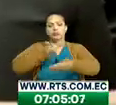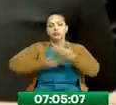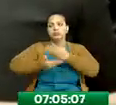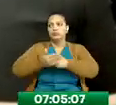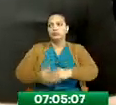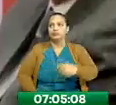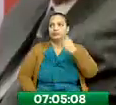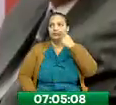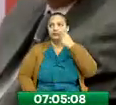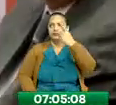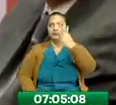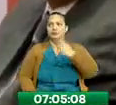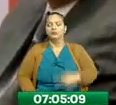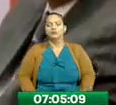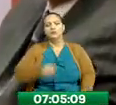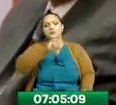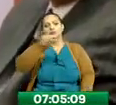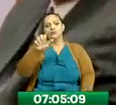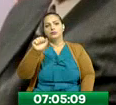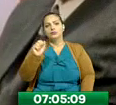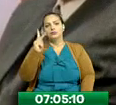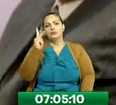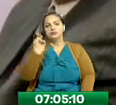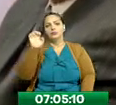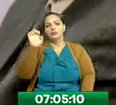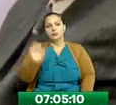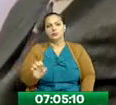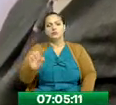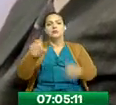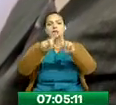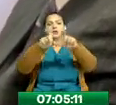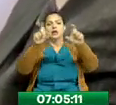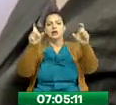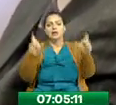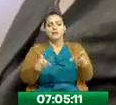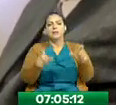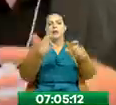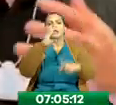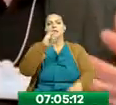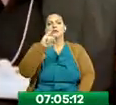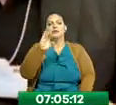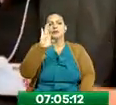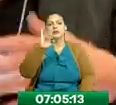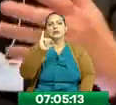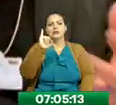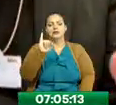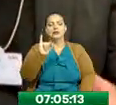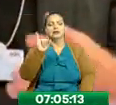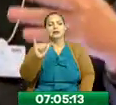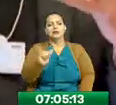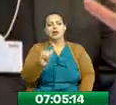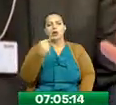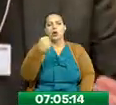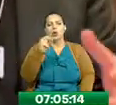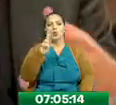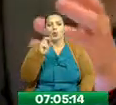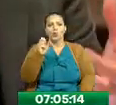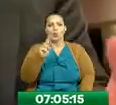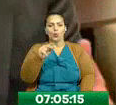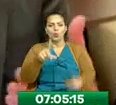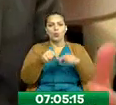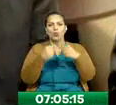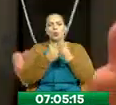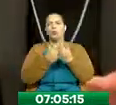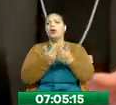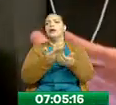Collins, vicepresidente de la banca corporativa y de inversión de Citigroup, quien comprometió el apoyo de esta entidad para